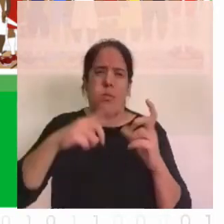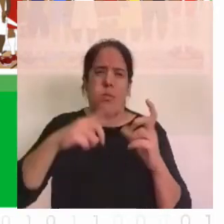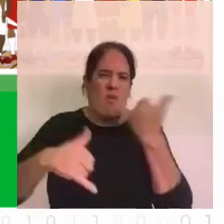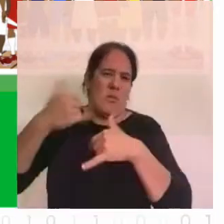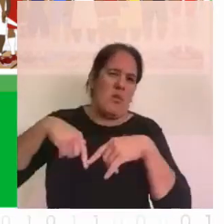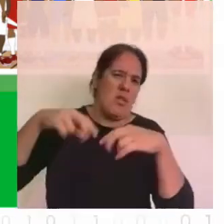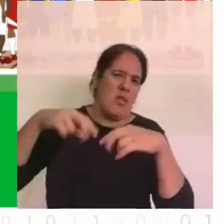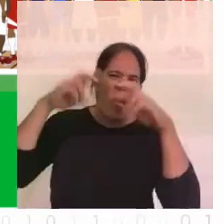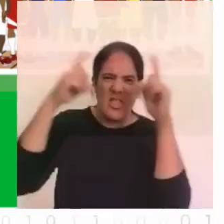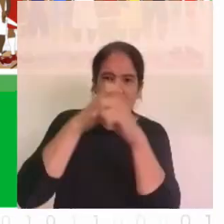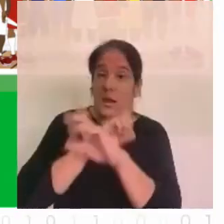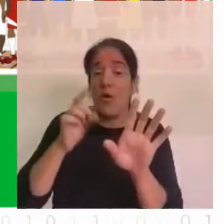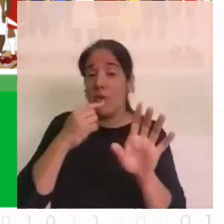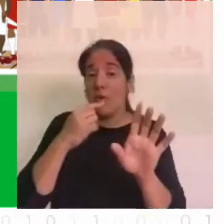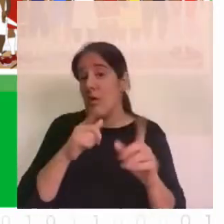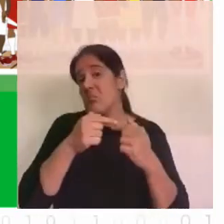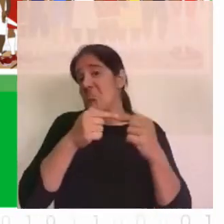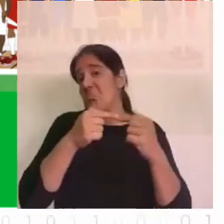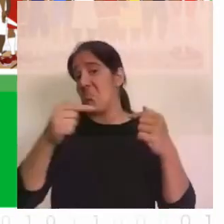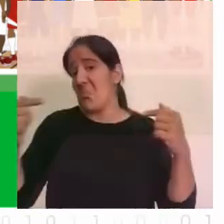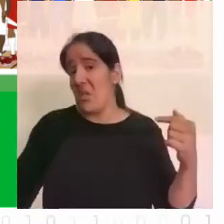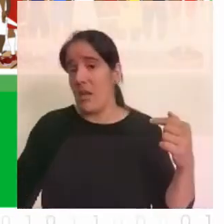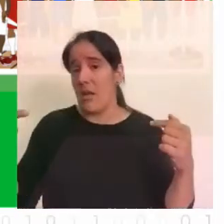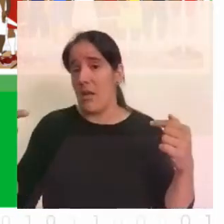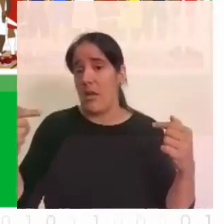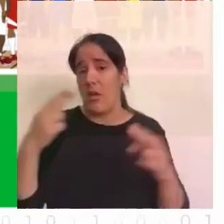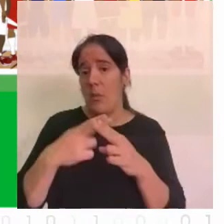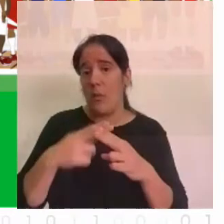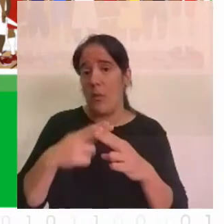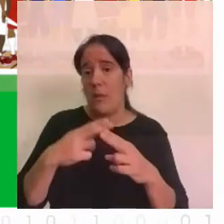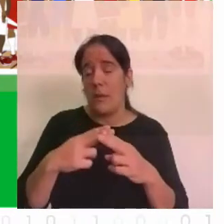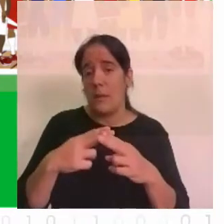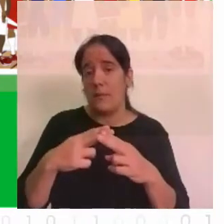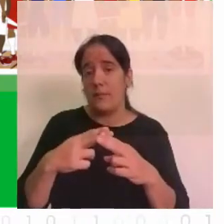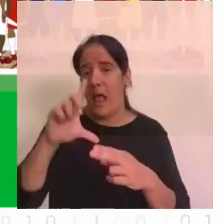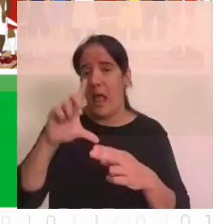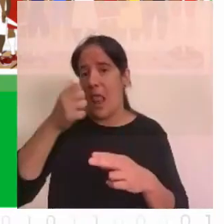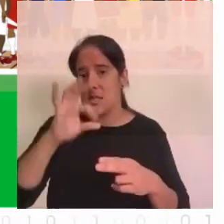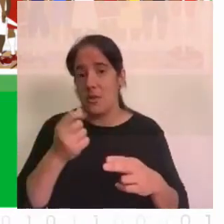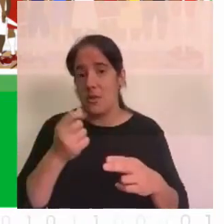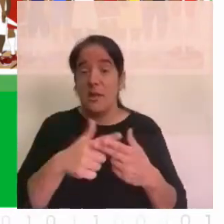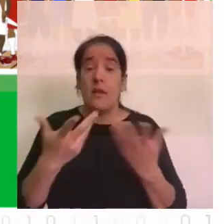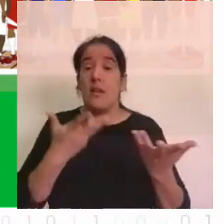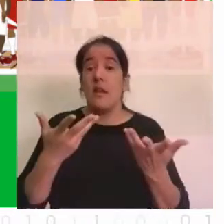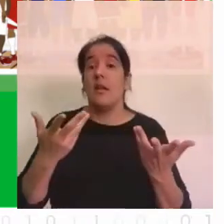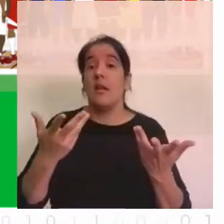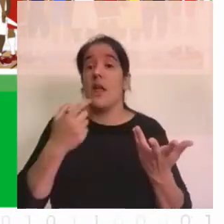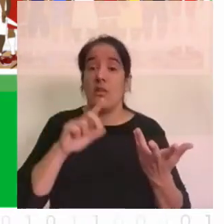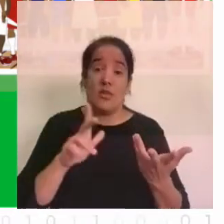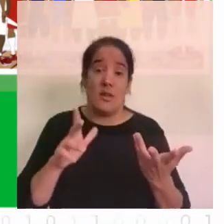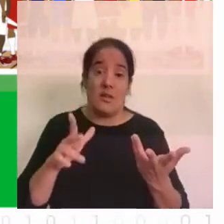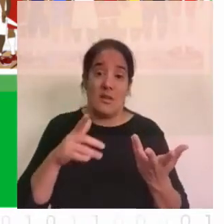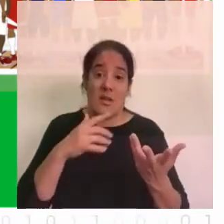que es conocida como lazo. Entonces ahí viene la pregunta, bueno, pero entonces ya está, hagamos crecer los juegos de datos y listo, no